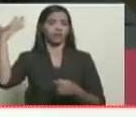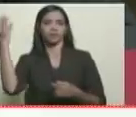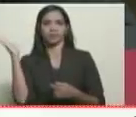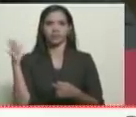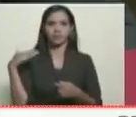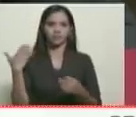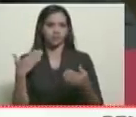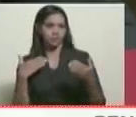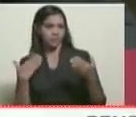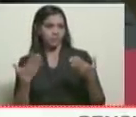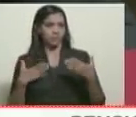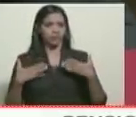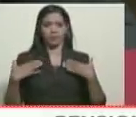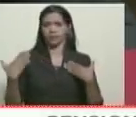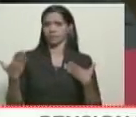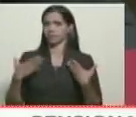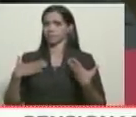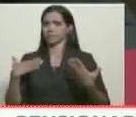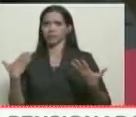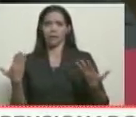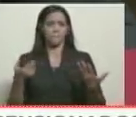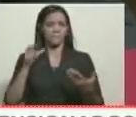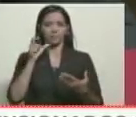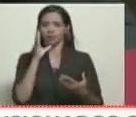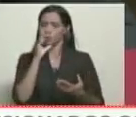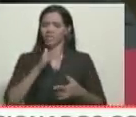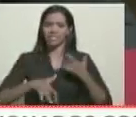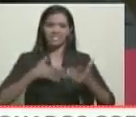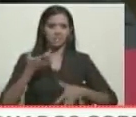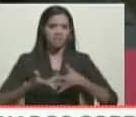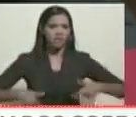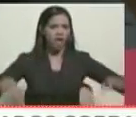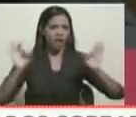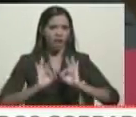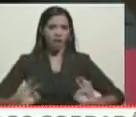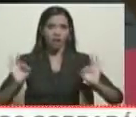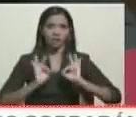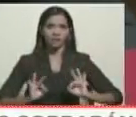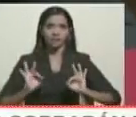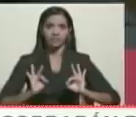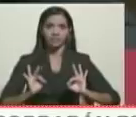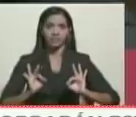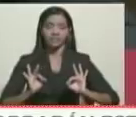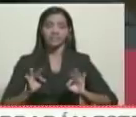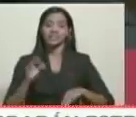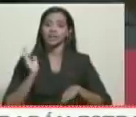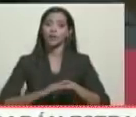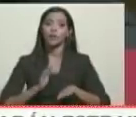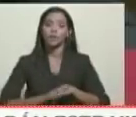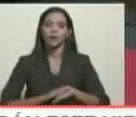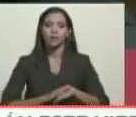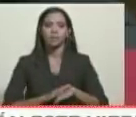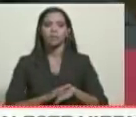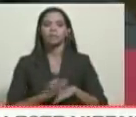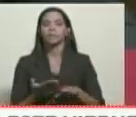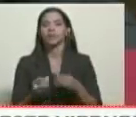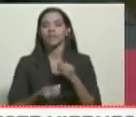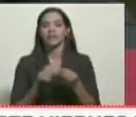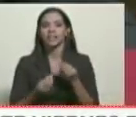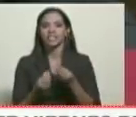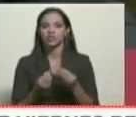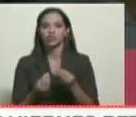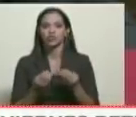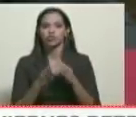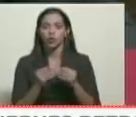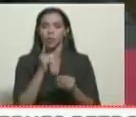narcisistas sociales, personas que no tienen sentimientos de ningún tipo, ni de culpa por haber cometido delitos, y todo lo